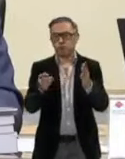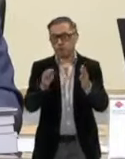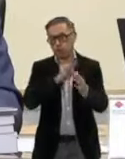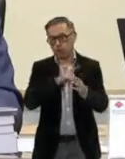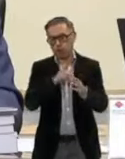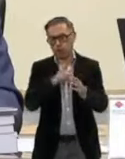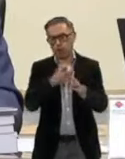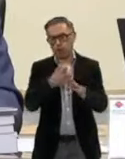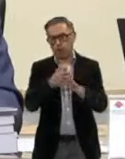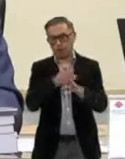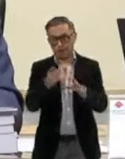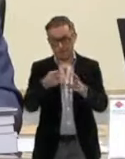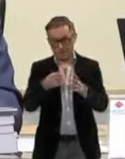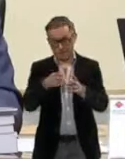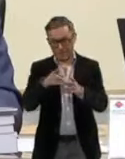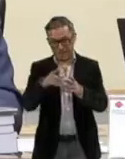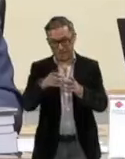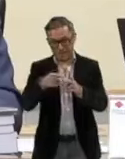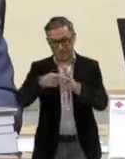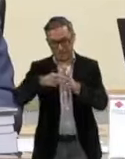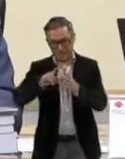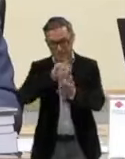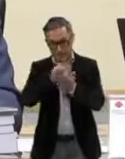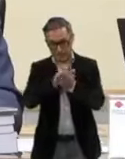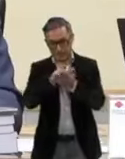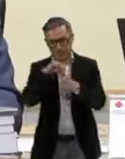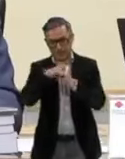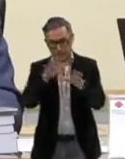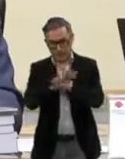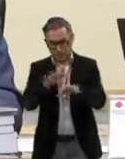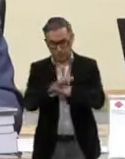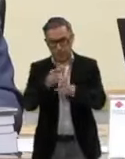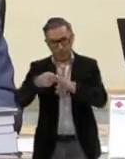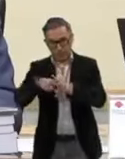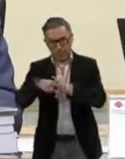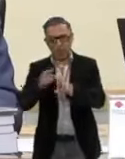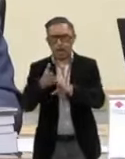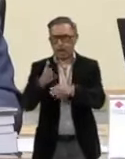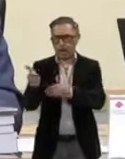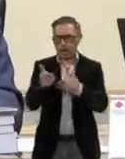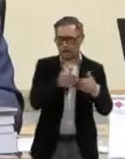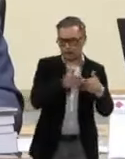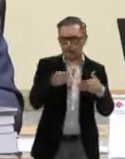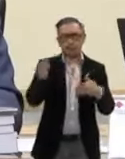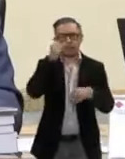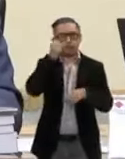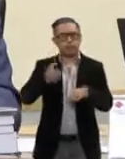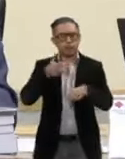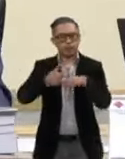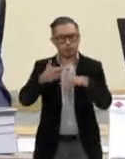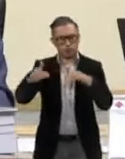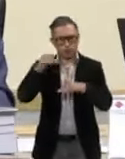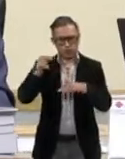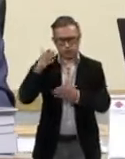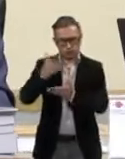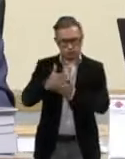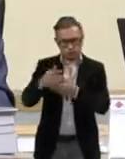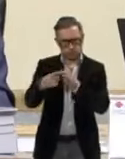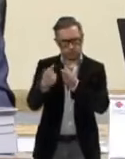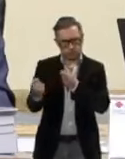de que entrara en vigor dicho decreto de reformas el cese del titular de la secretaría ejecutiva de este instituto el licenciado